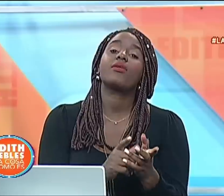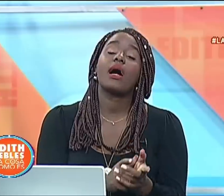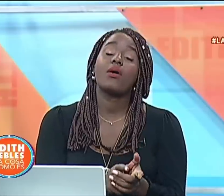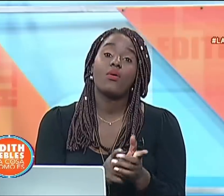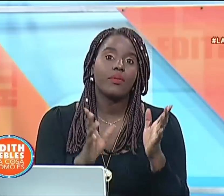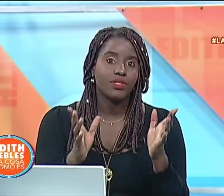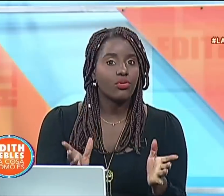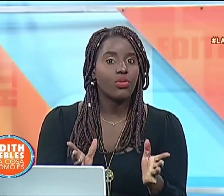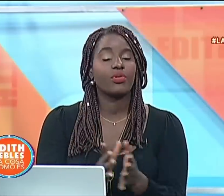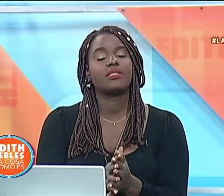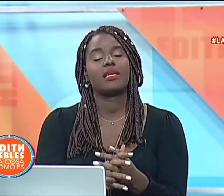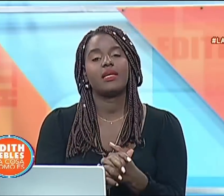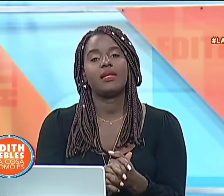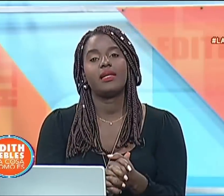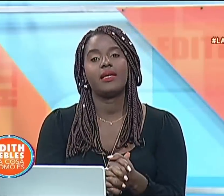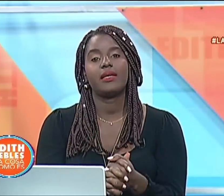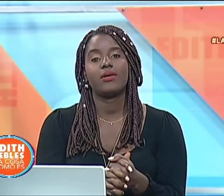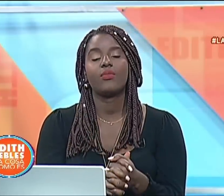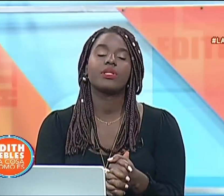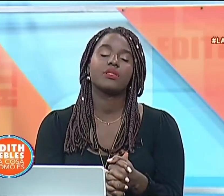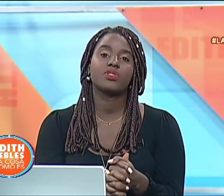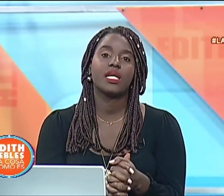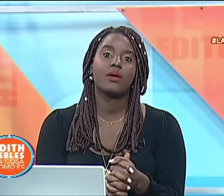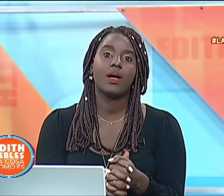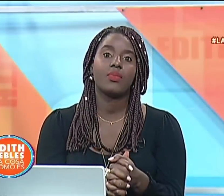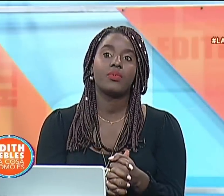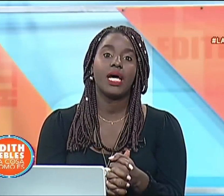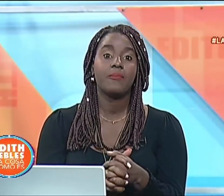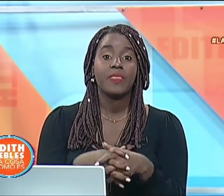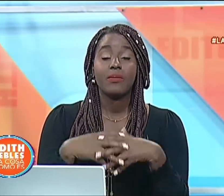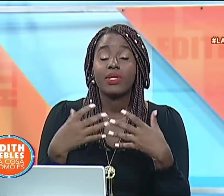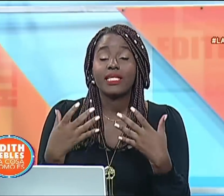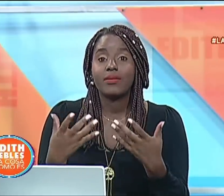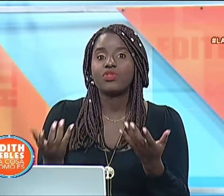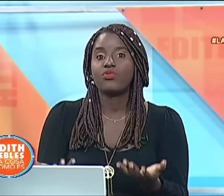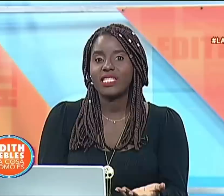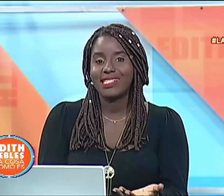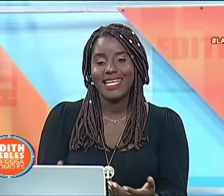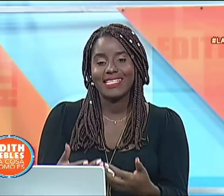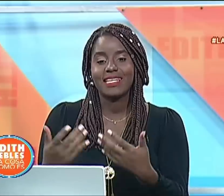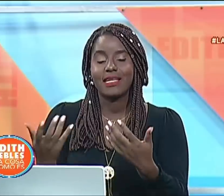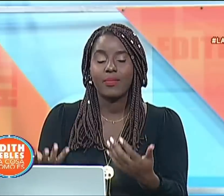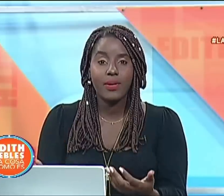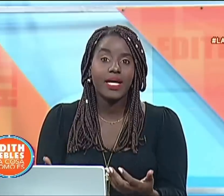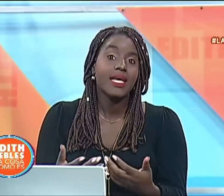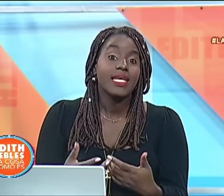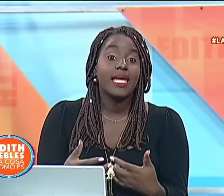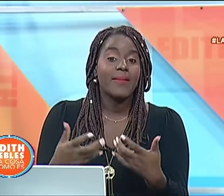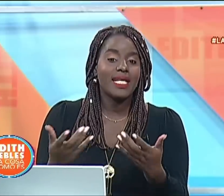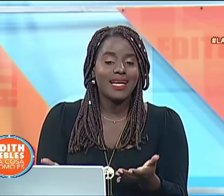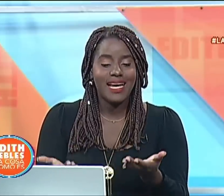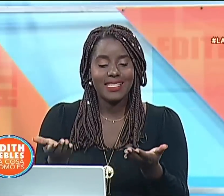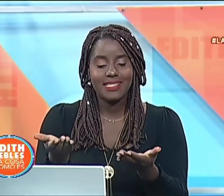tener ojo avisor, como dice como decimos en el lenguaje popular. Porque tenemos muchas leyes que se aprueban y